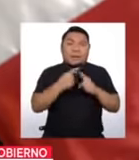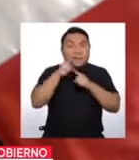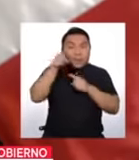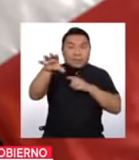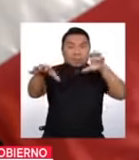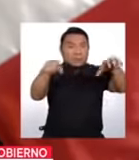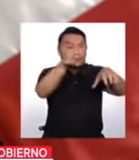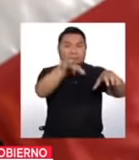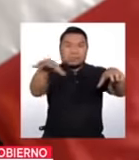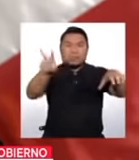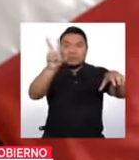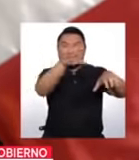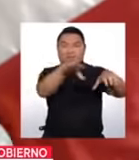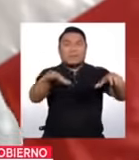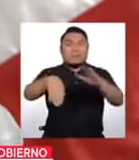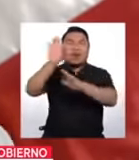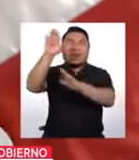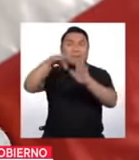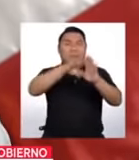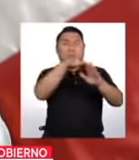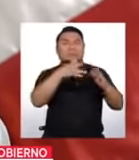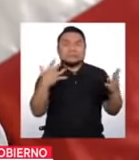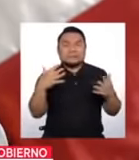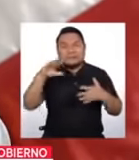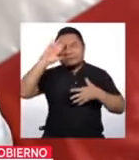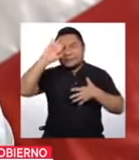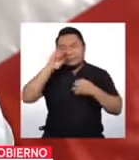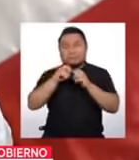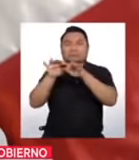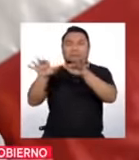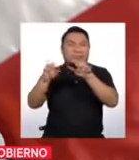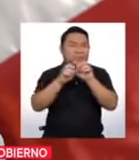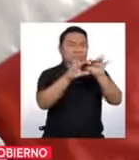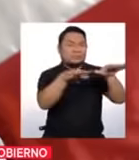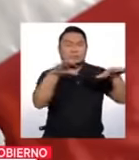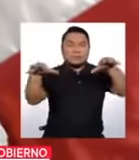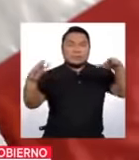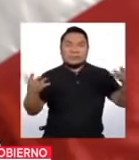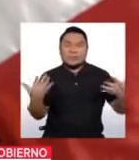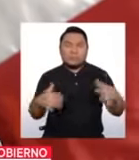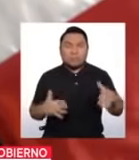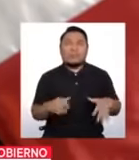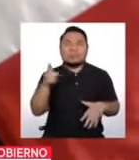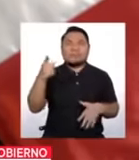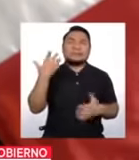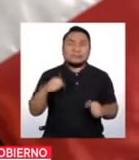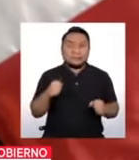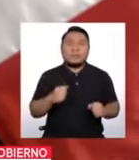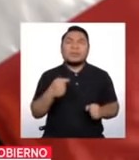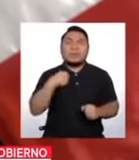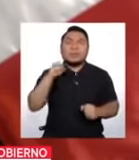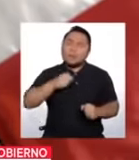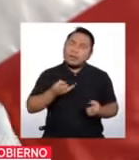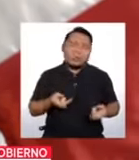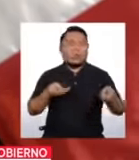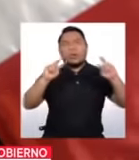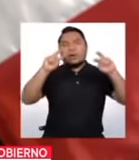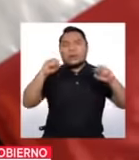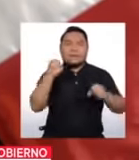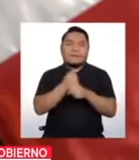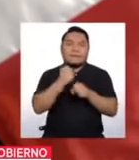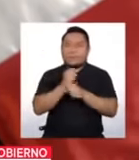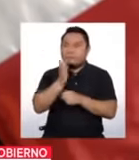regiones que tienen un mayor compromiso de del virus en sus habitantes, vamos a poner